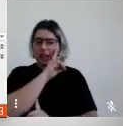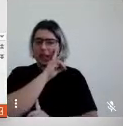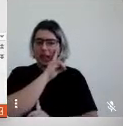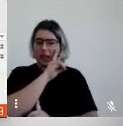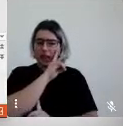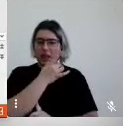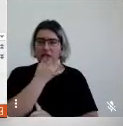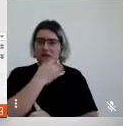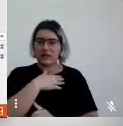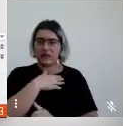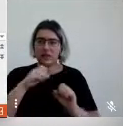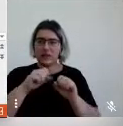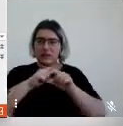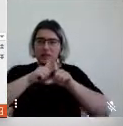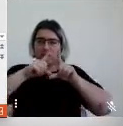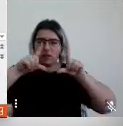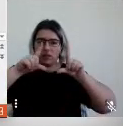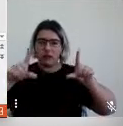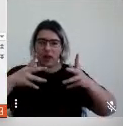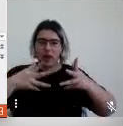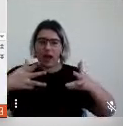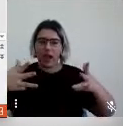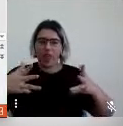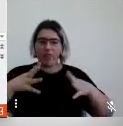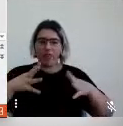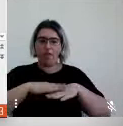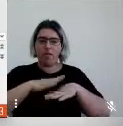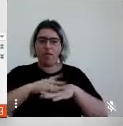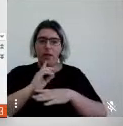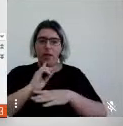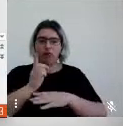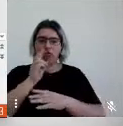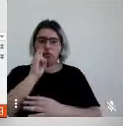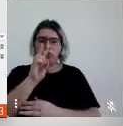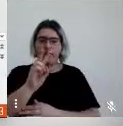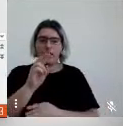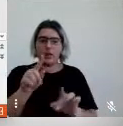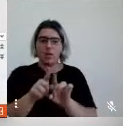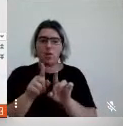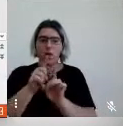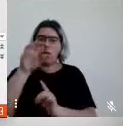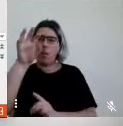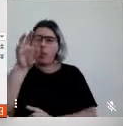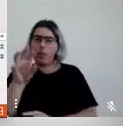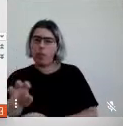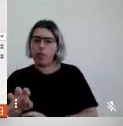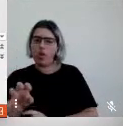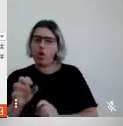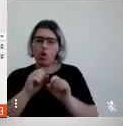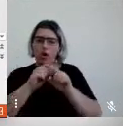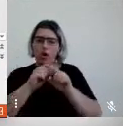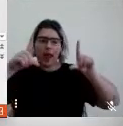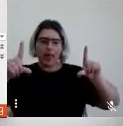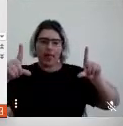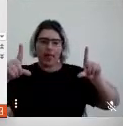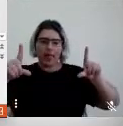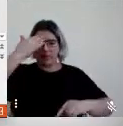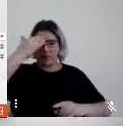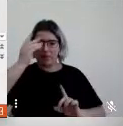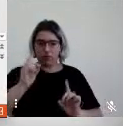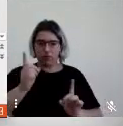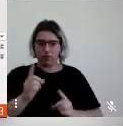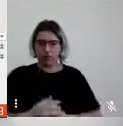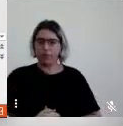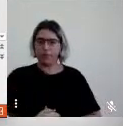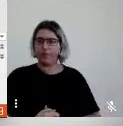modo presentación y así veríamos solo la principal y se vería Vale, es más que grande. le estoy dando aquí a la